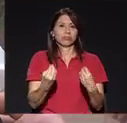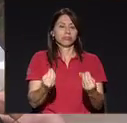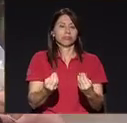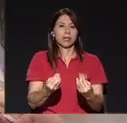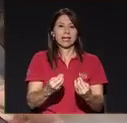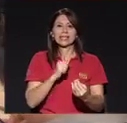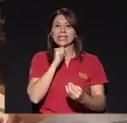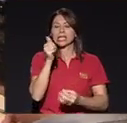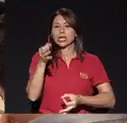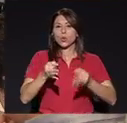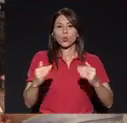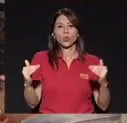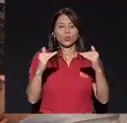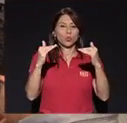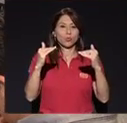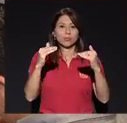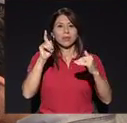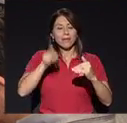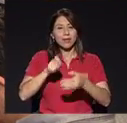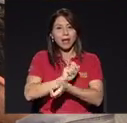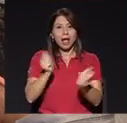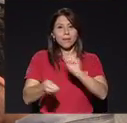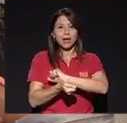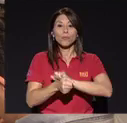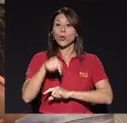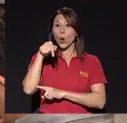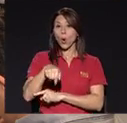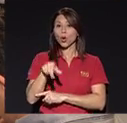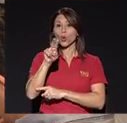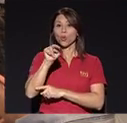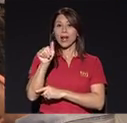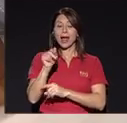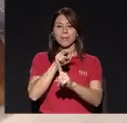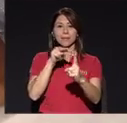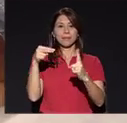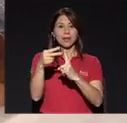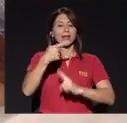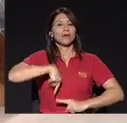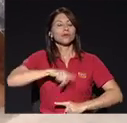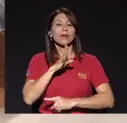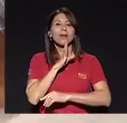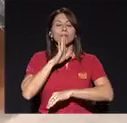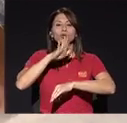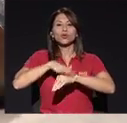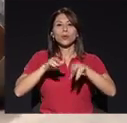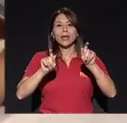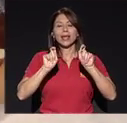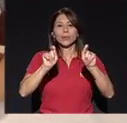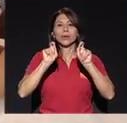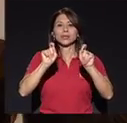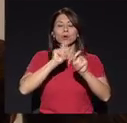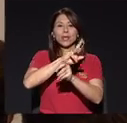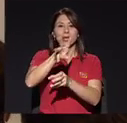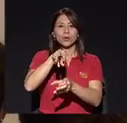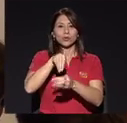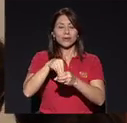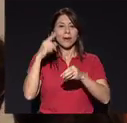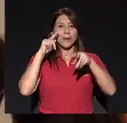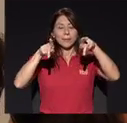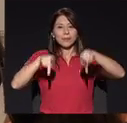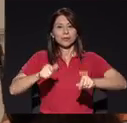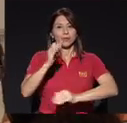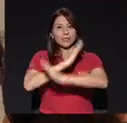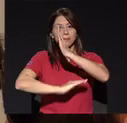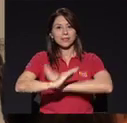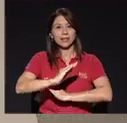eso es injusto, y eso hay que cambiarlo. Hoy, en Una Mirada, conversaremos sobre la educación inclusiva para las personas